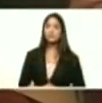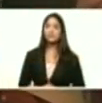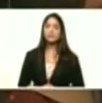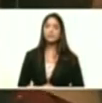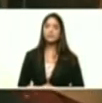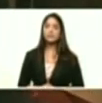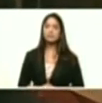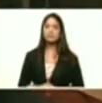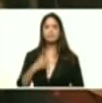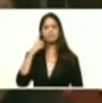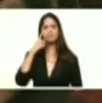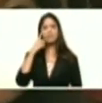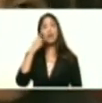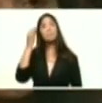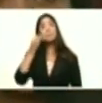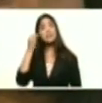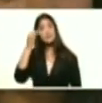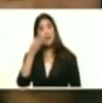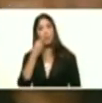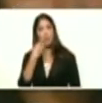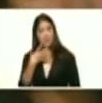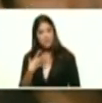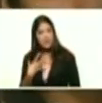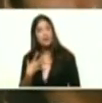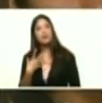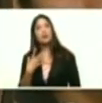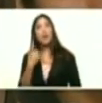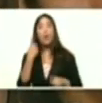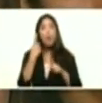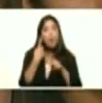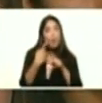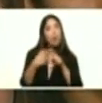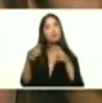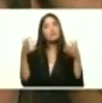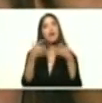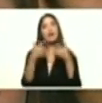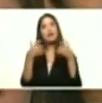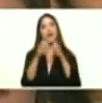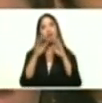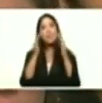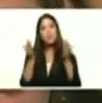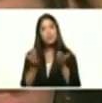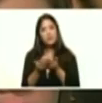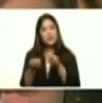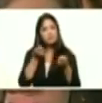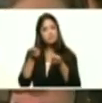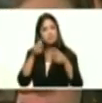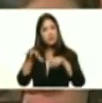bien pensados, decimos, que forma parte, de otra guerra, geopolítica mundial, del poder,